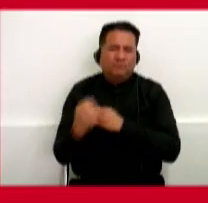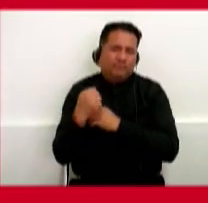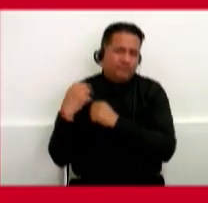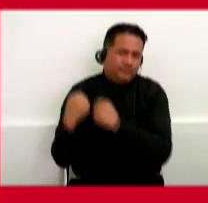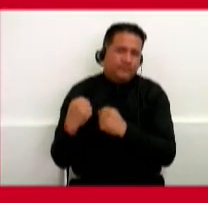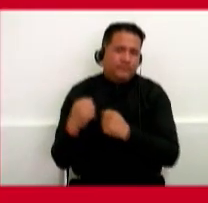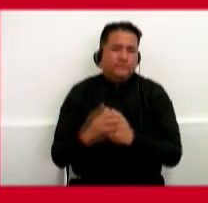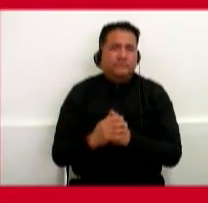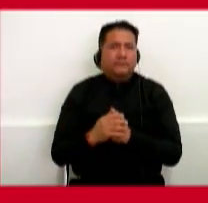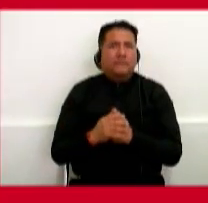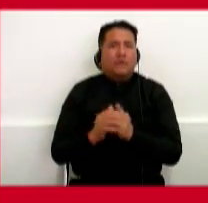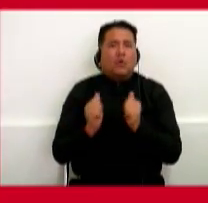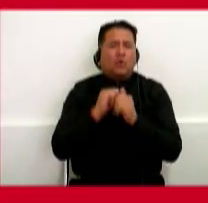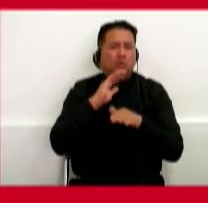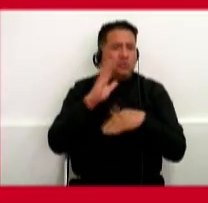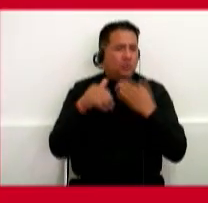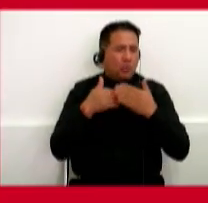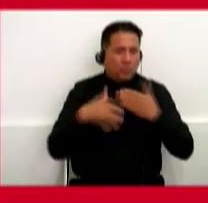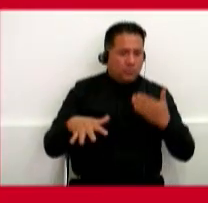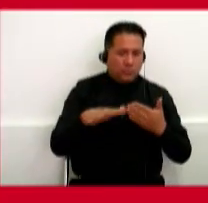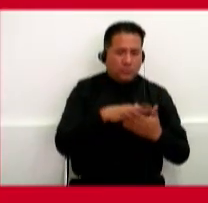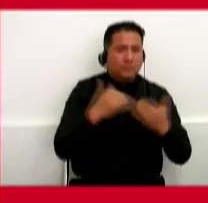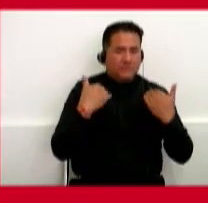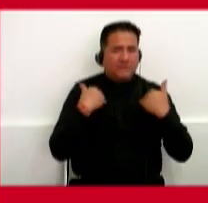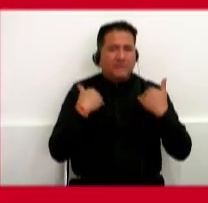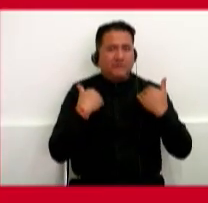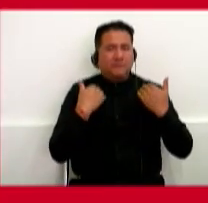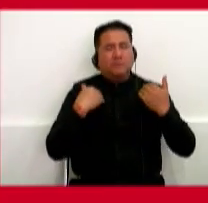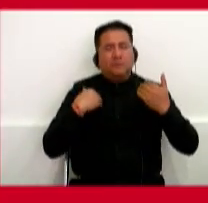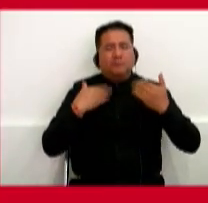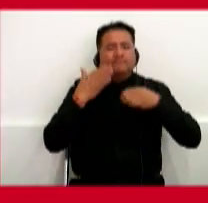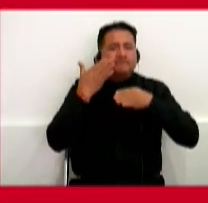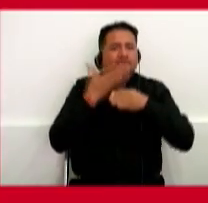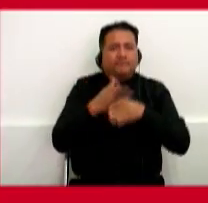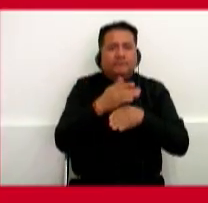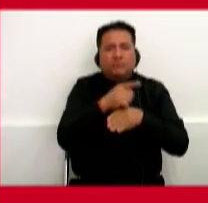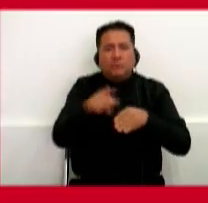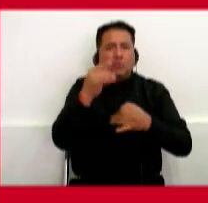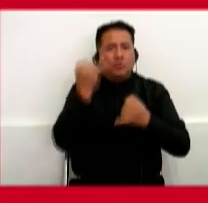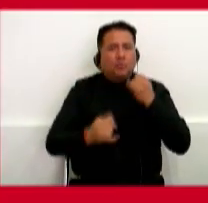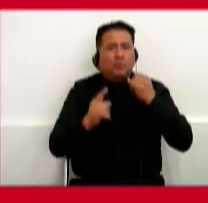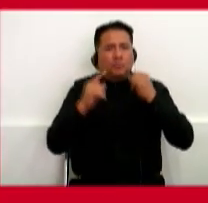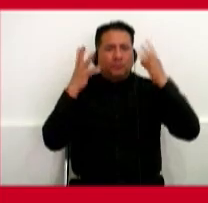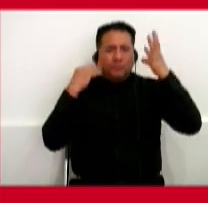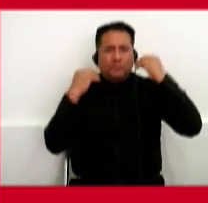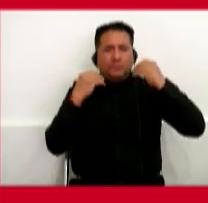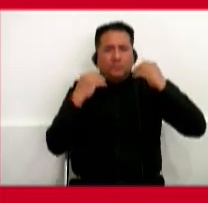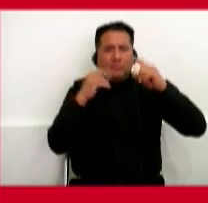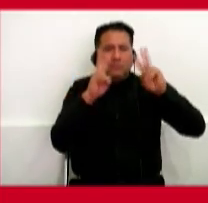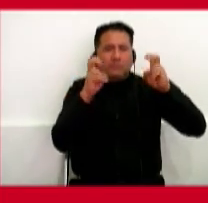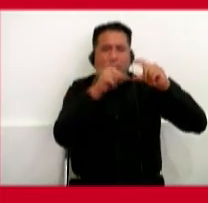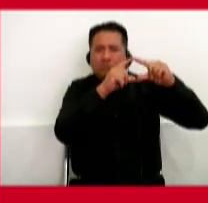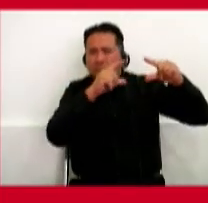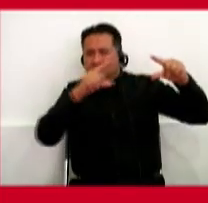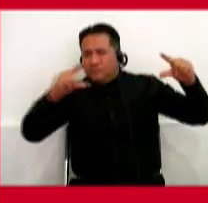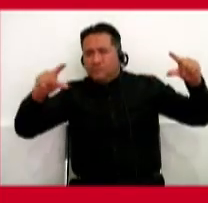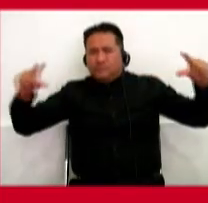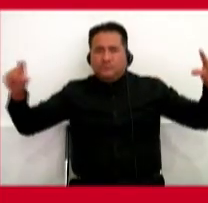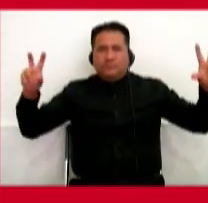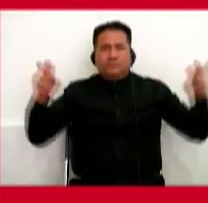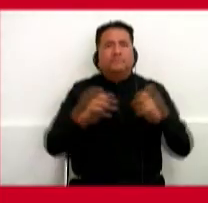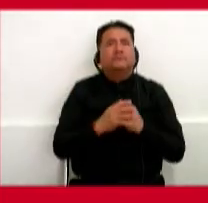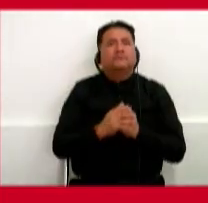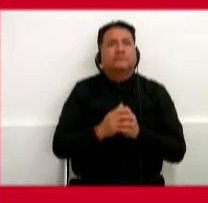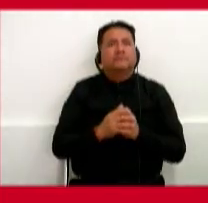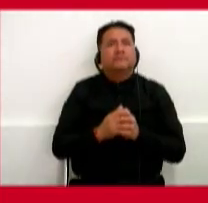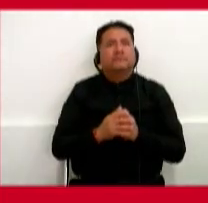Entonces, con todo esto, básicamente queremos justamente compartir nuestra experiencia para que también les ayude a ustedes, así como nosotros estamos ganando mucho de las